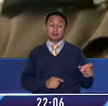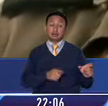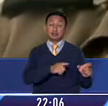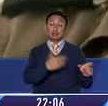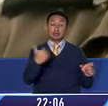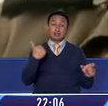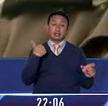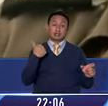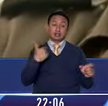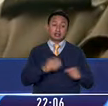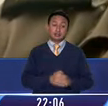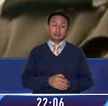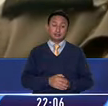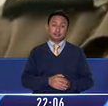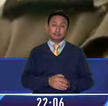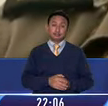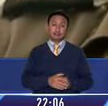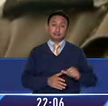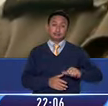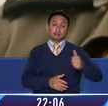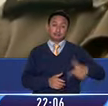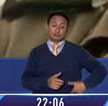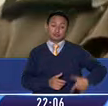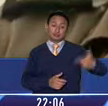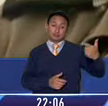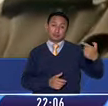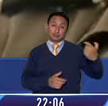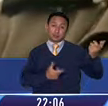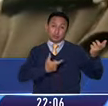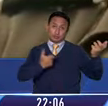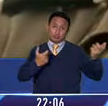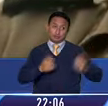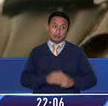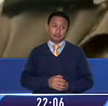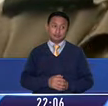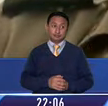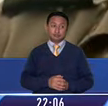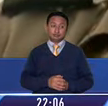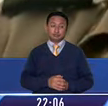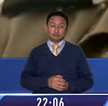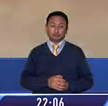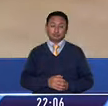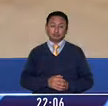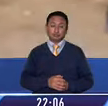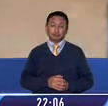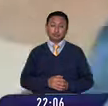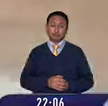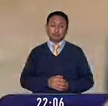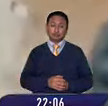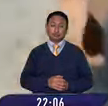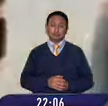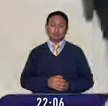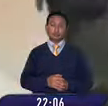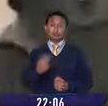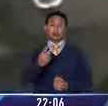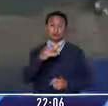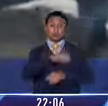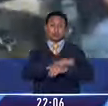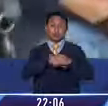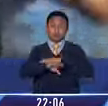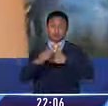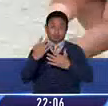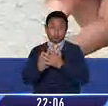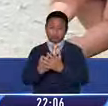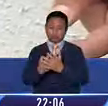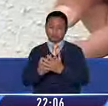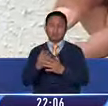poder el arma de fuego, el arma larga, es una cartuchera. Pero la aprehensión no les duró mucho. El